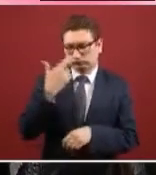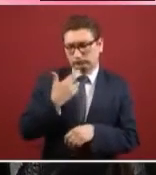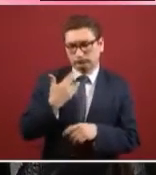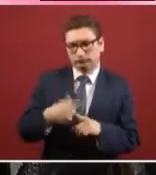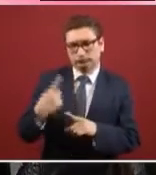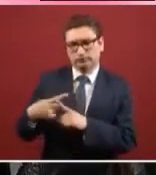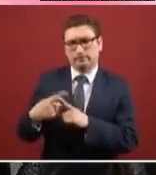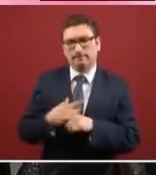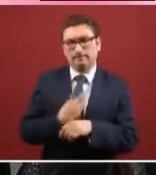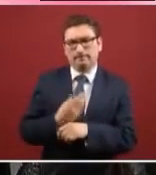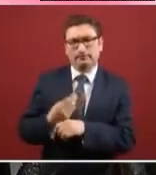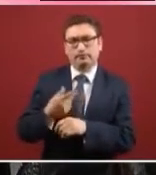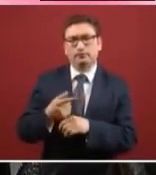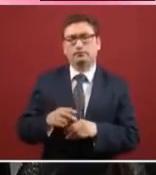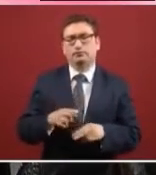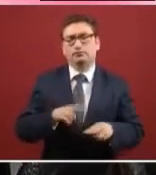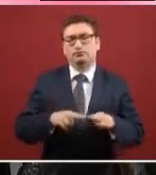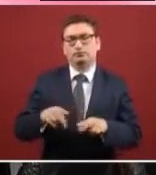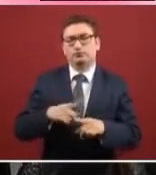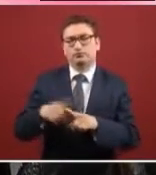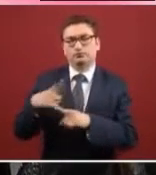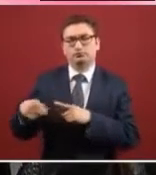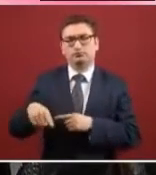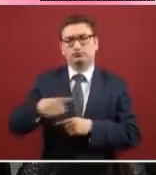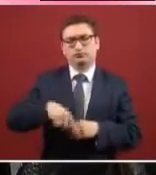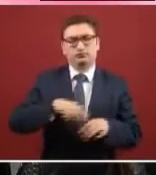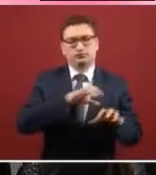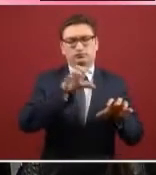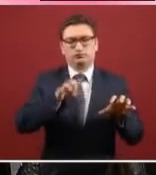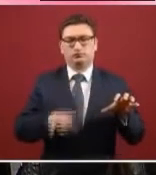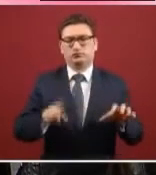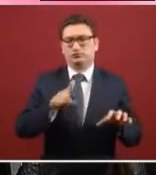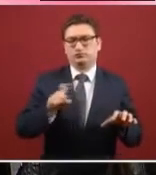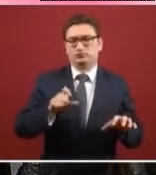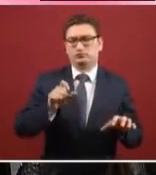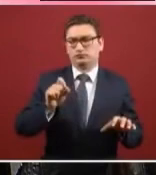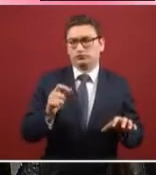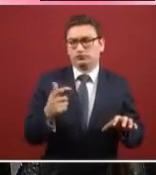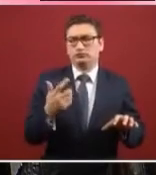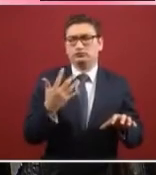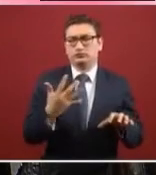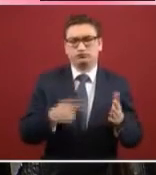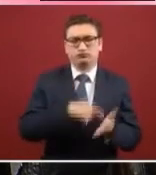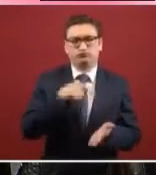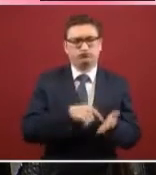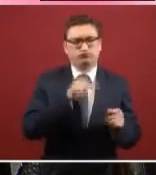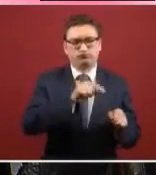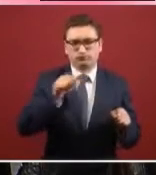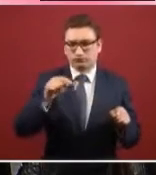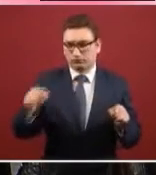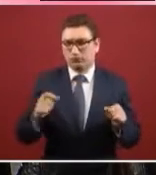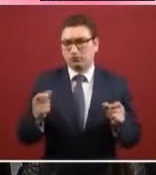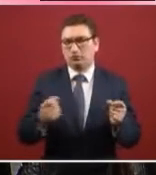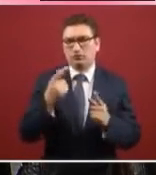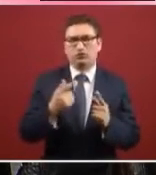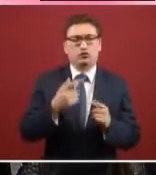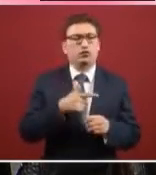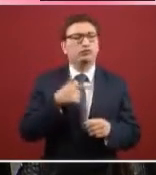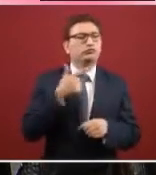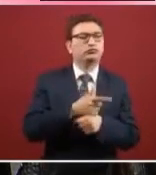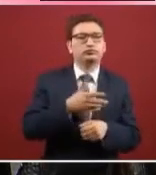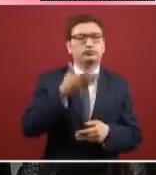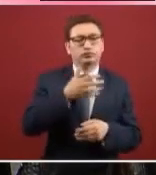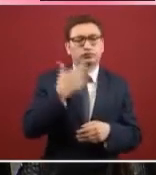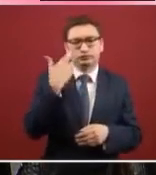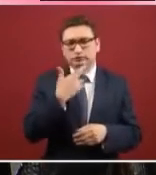sorteo de 125 estaciones de la semana pasada, afortunadamente son menos las que no se dejaron verificar,